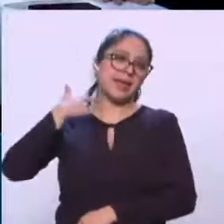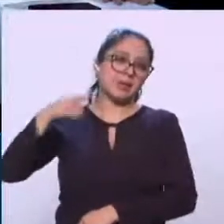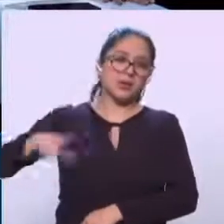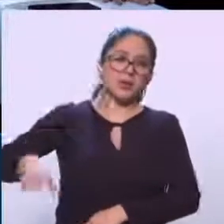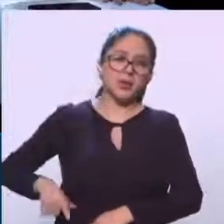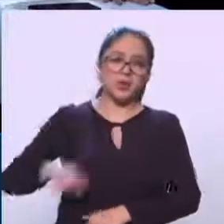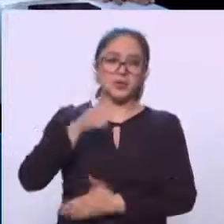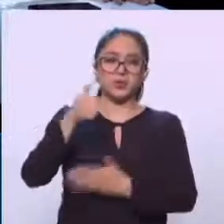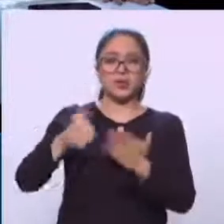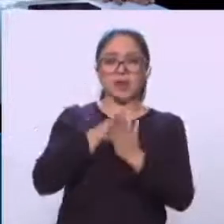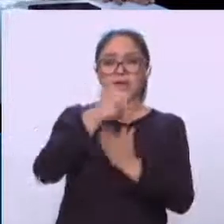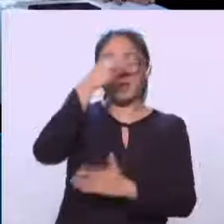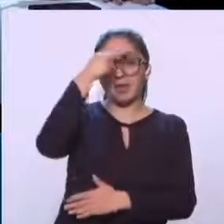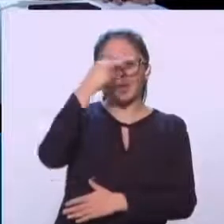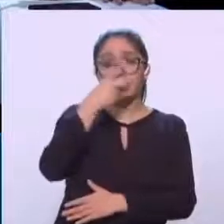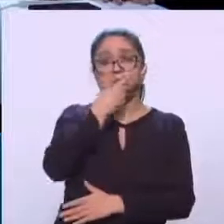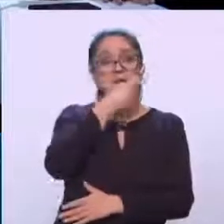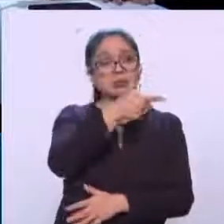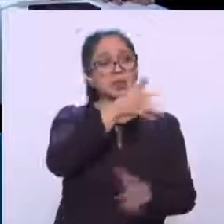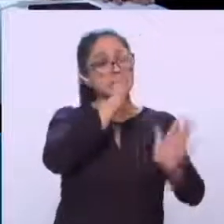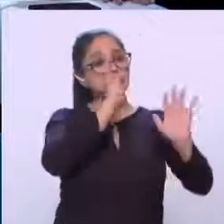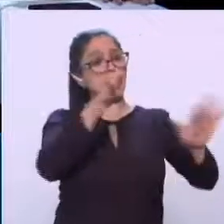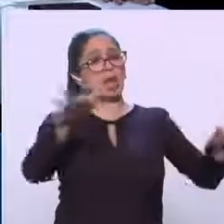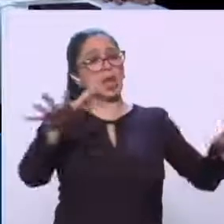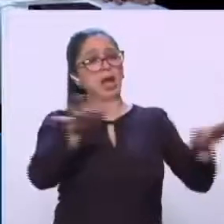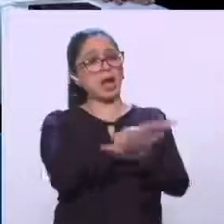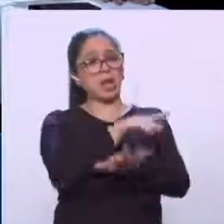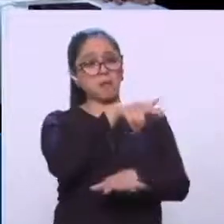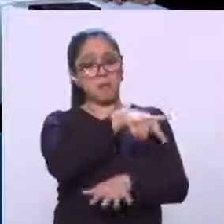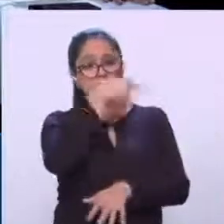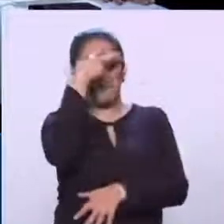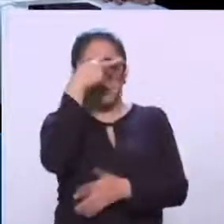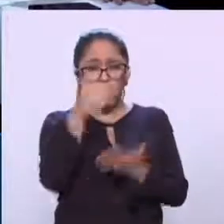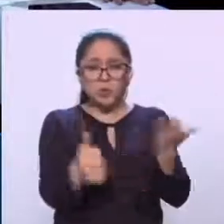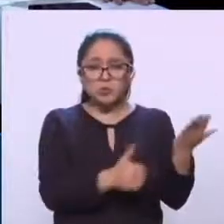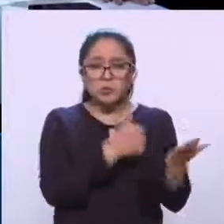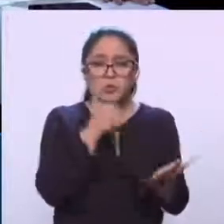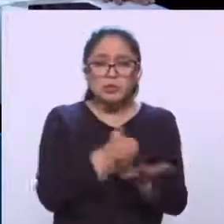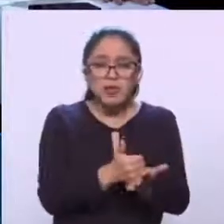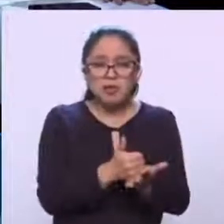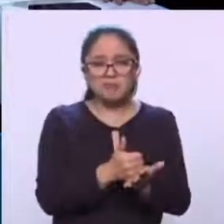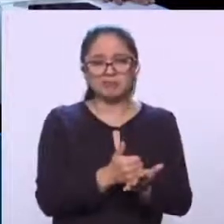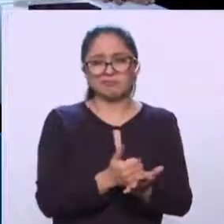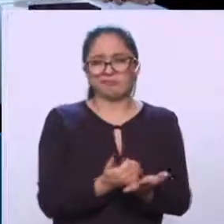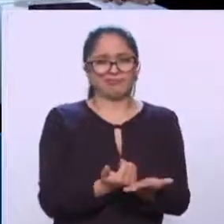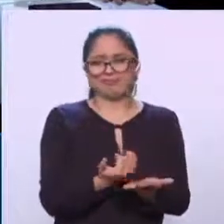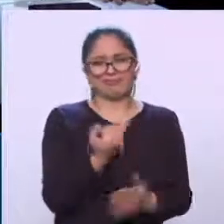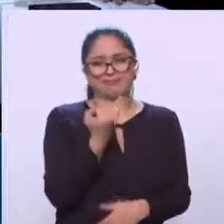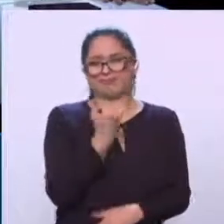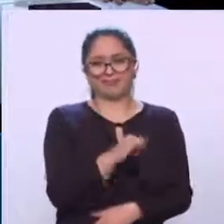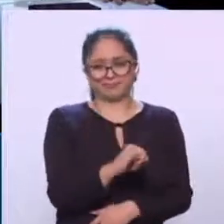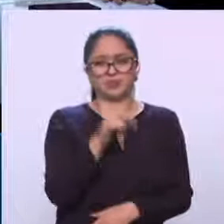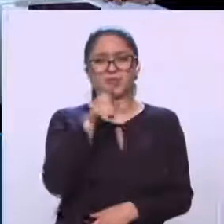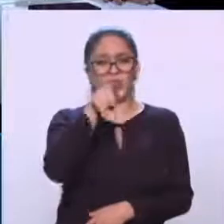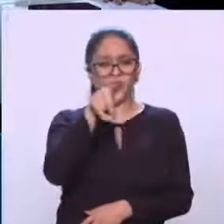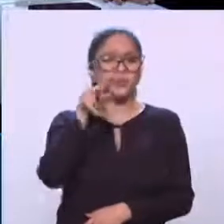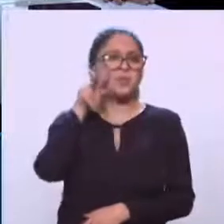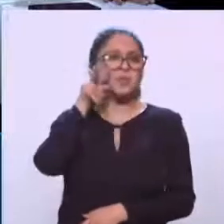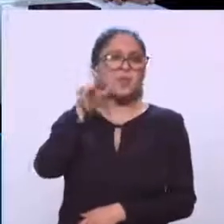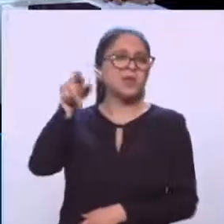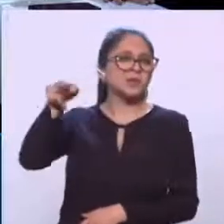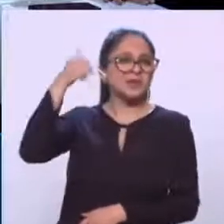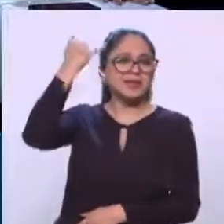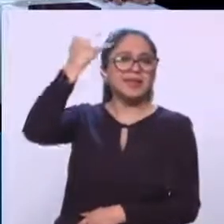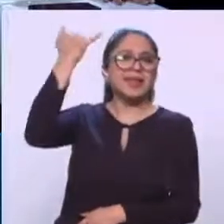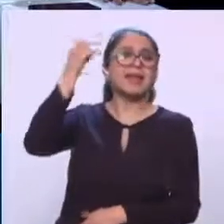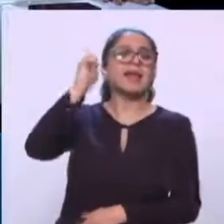decía que ella ya transformó el transporte público en la ciudad, cosa que no era cierta. Entonces chequen el hilo porque